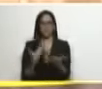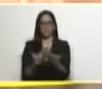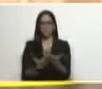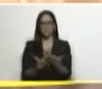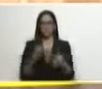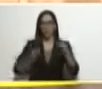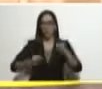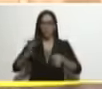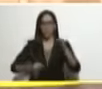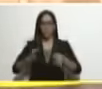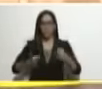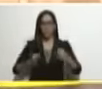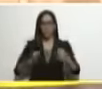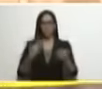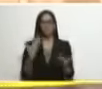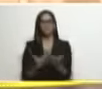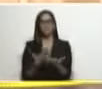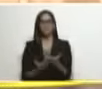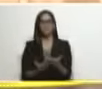basado en la verdad,